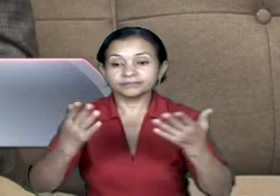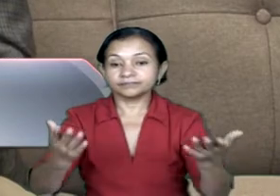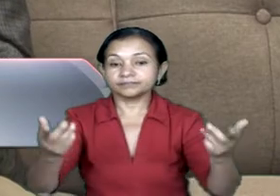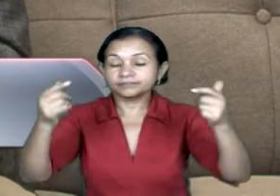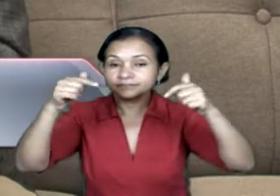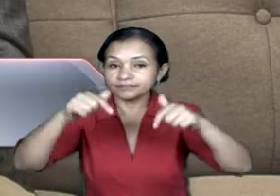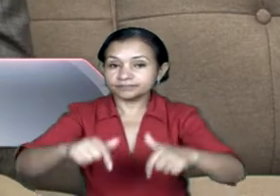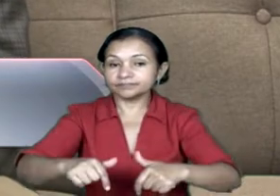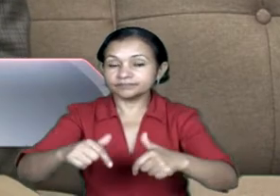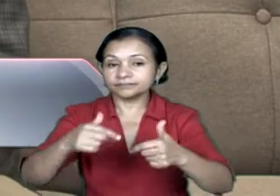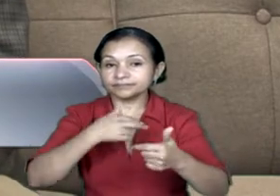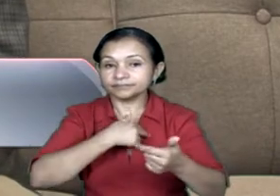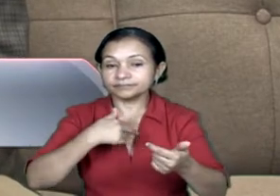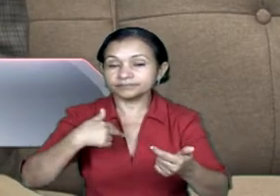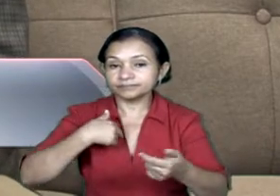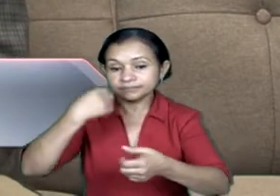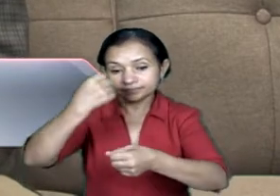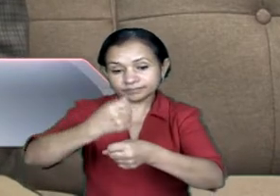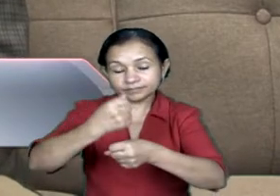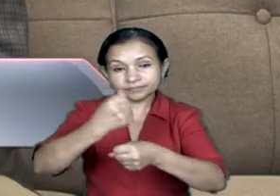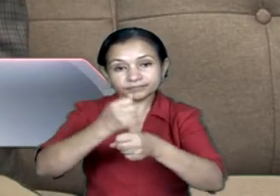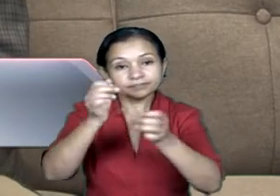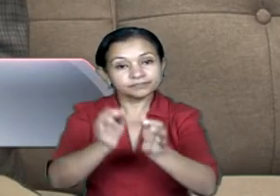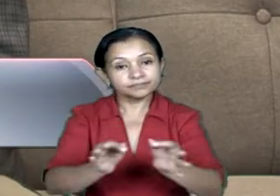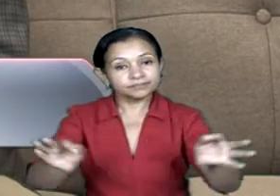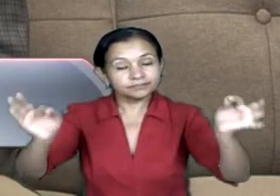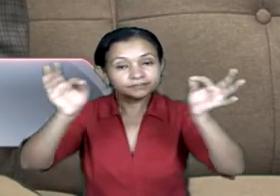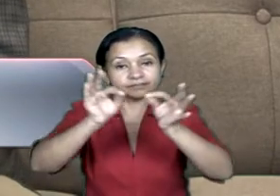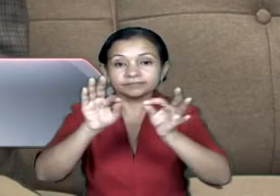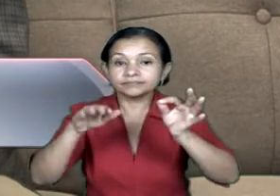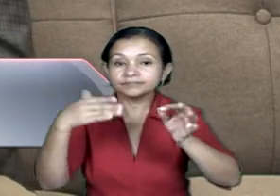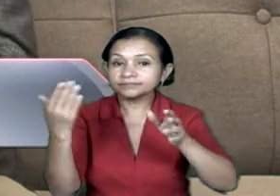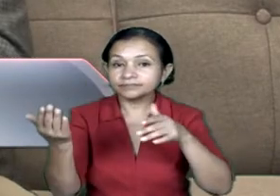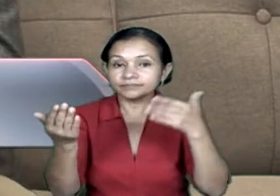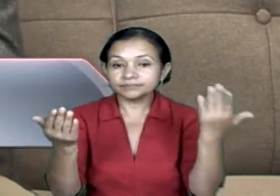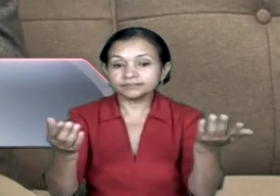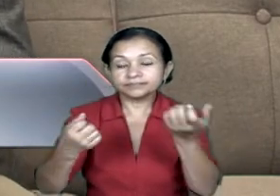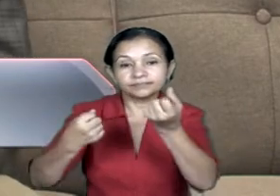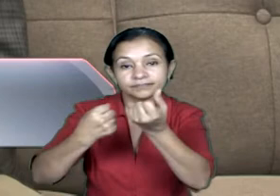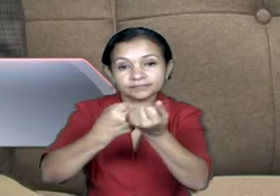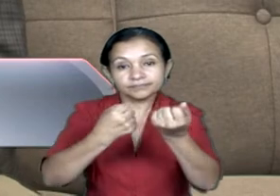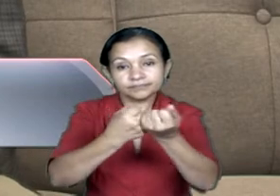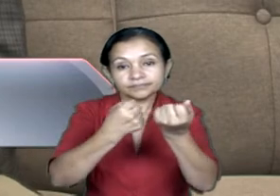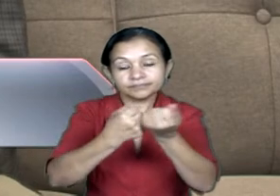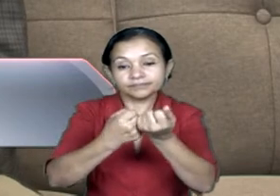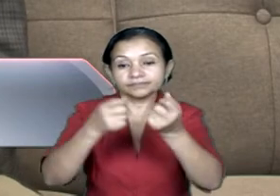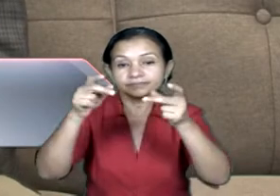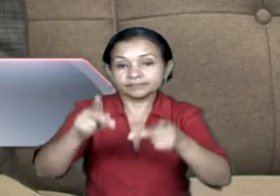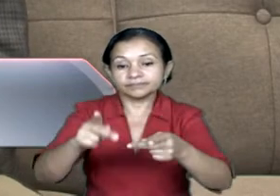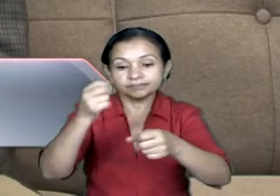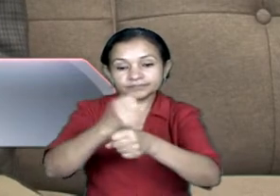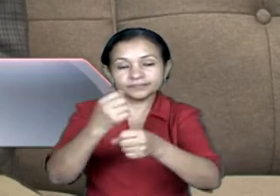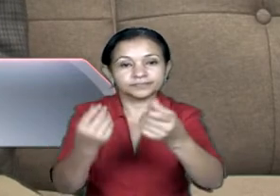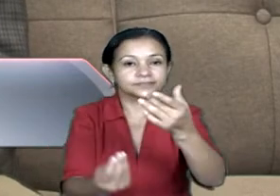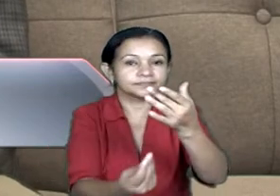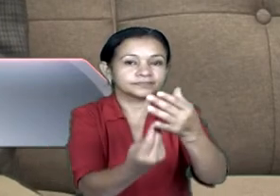es la tarea la principal es para apoyar a los productores,